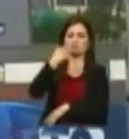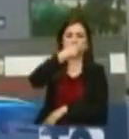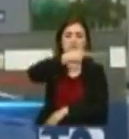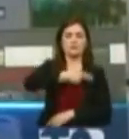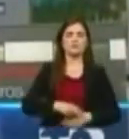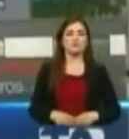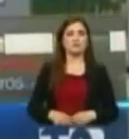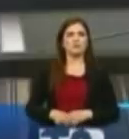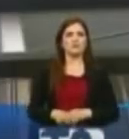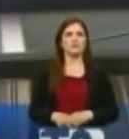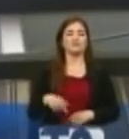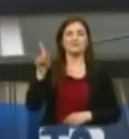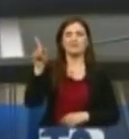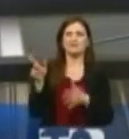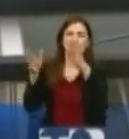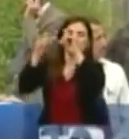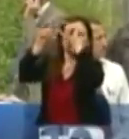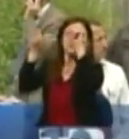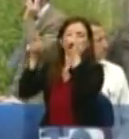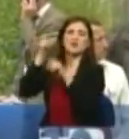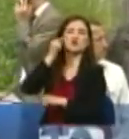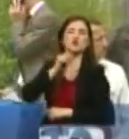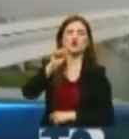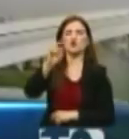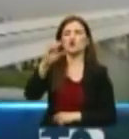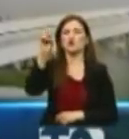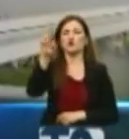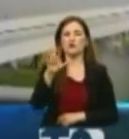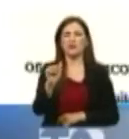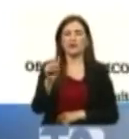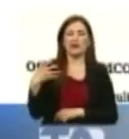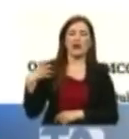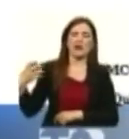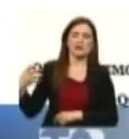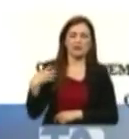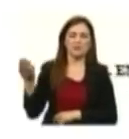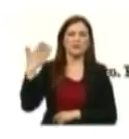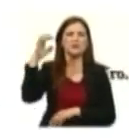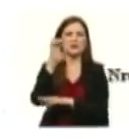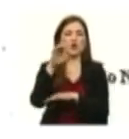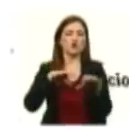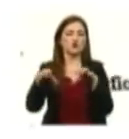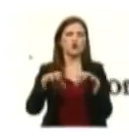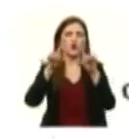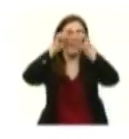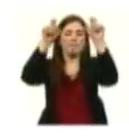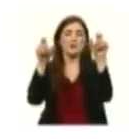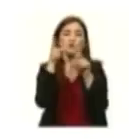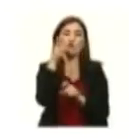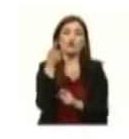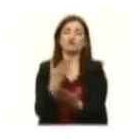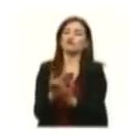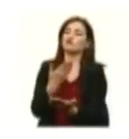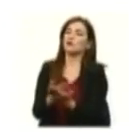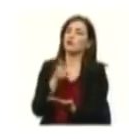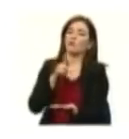La queja en contra de Seguro Sucre no es nueva ni de uno solo de sus asegurados estatales. En enero, el coordinador de las empresas públicas reclamaba la